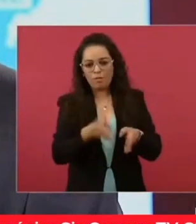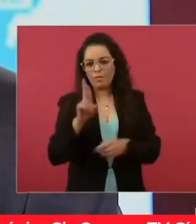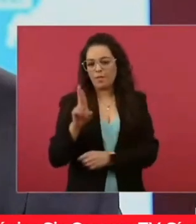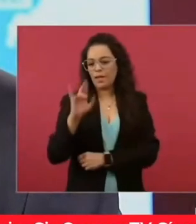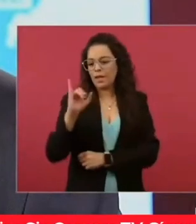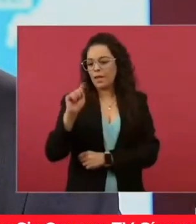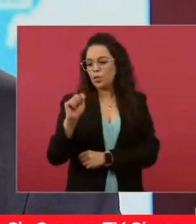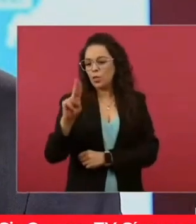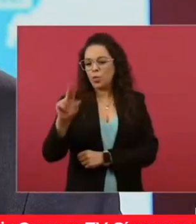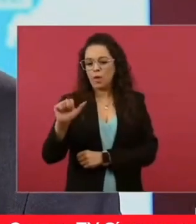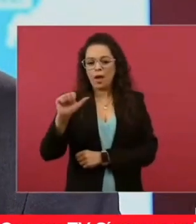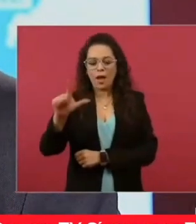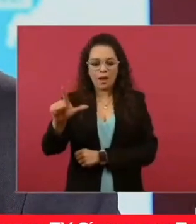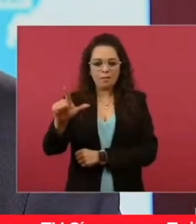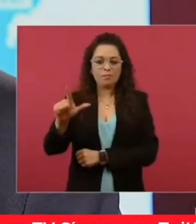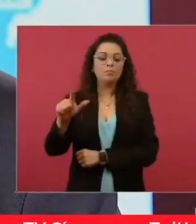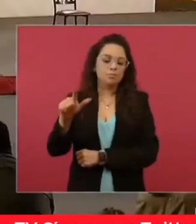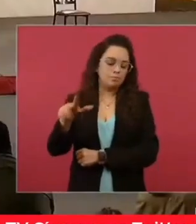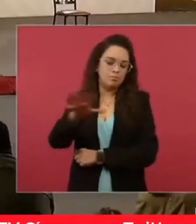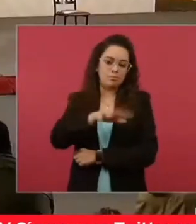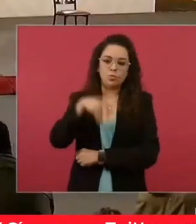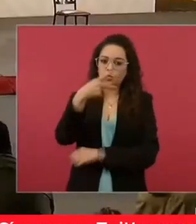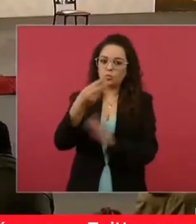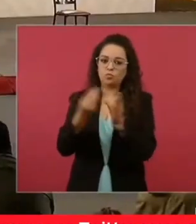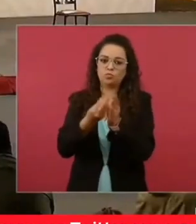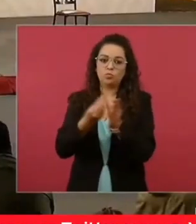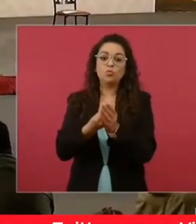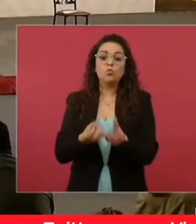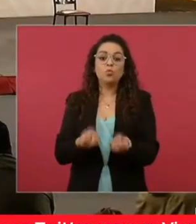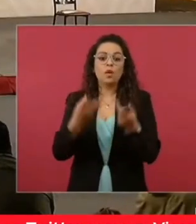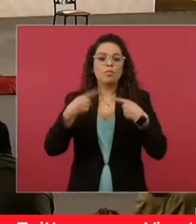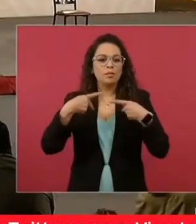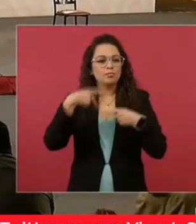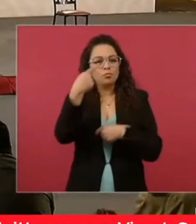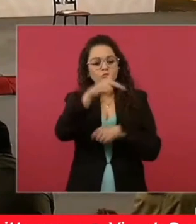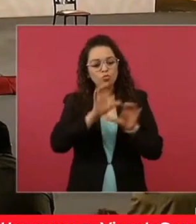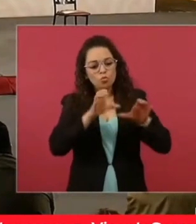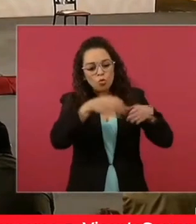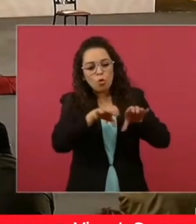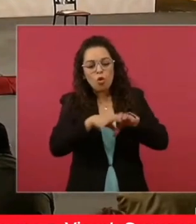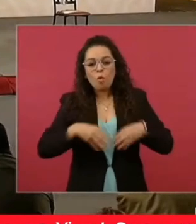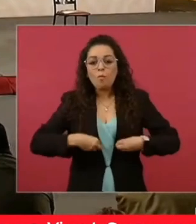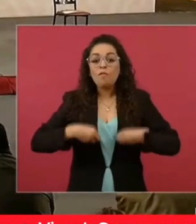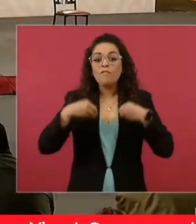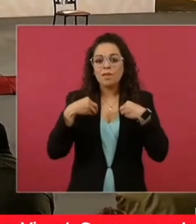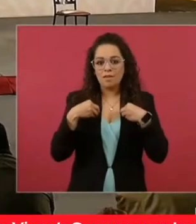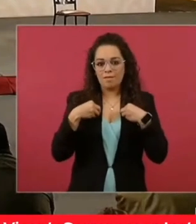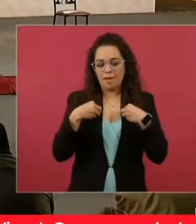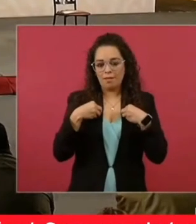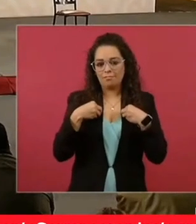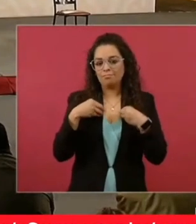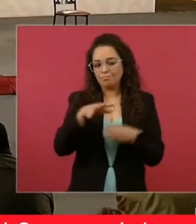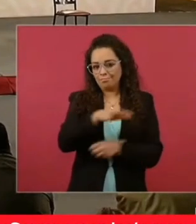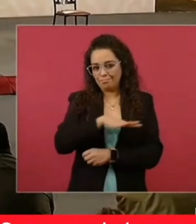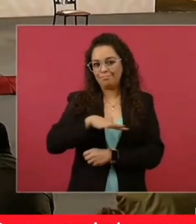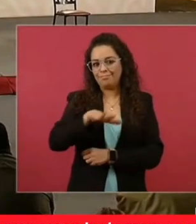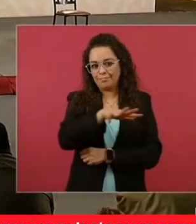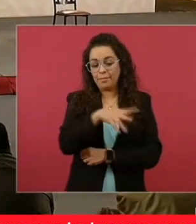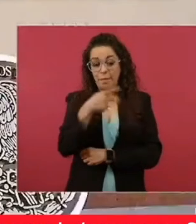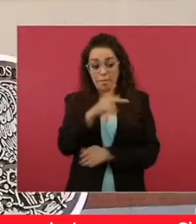con la presencia de grupos humanos pero el trabajo No termina allí también como parte